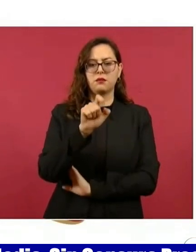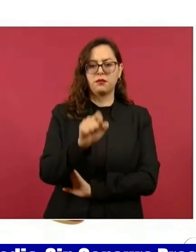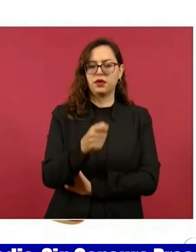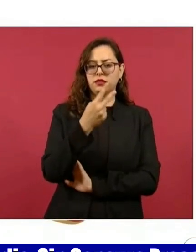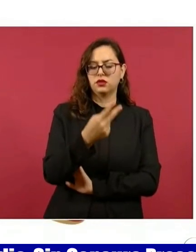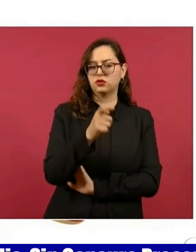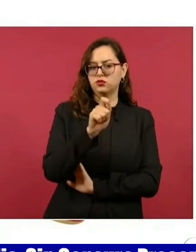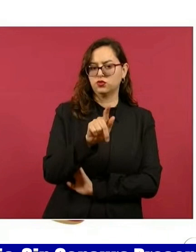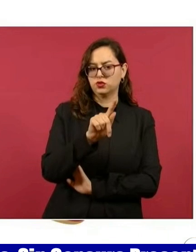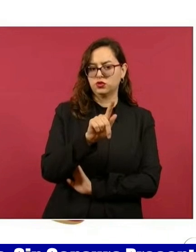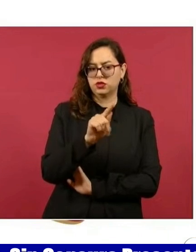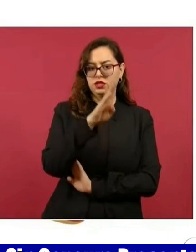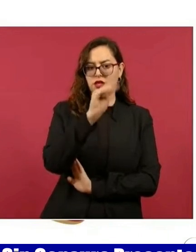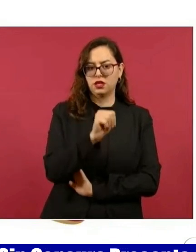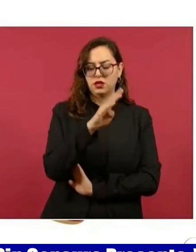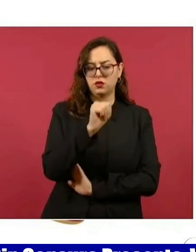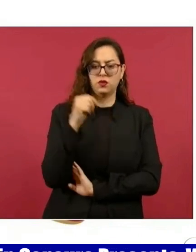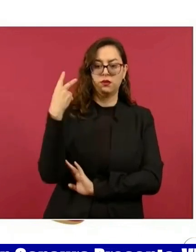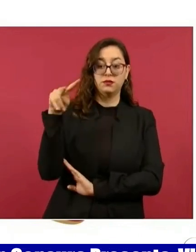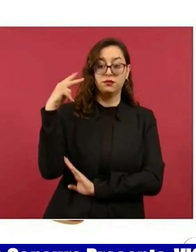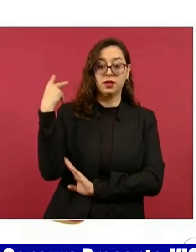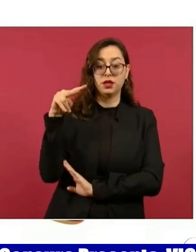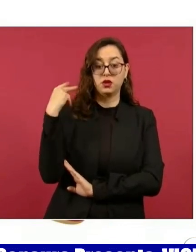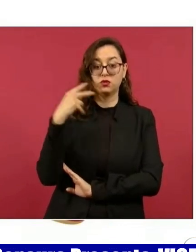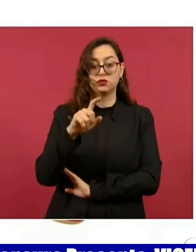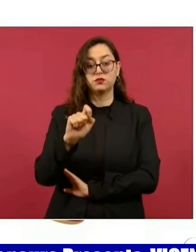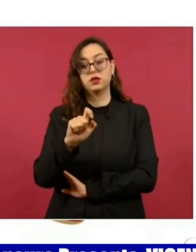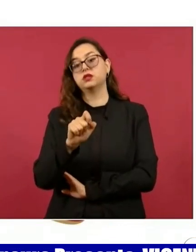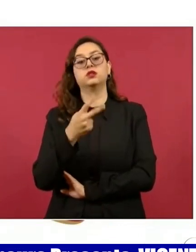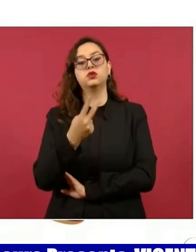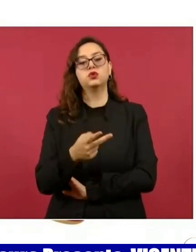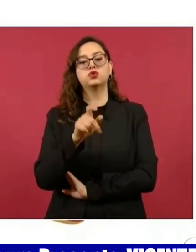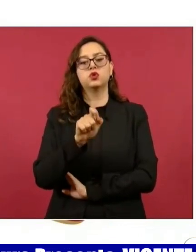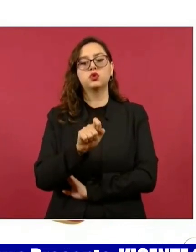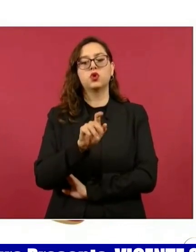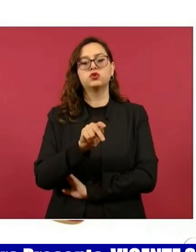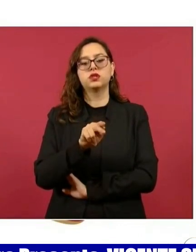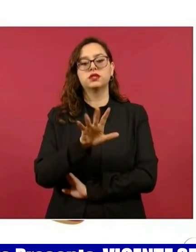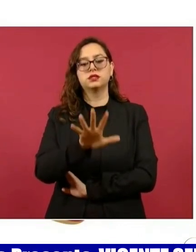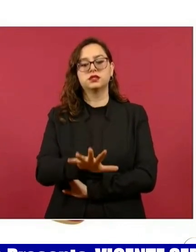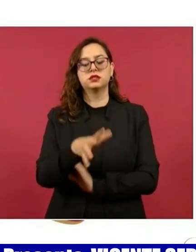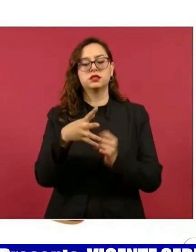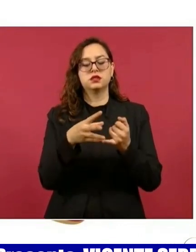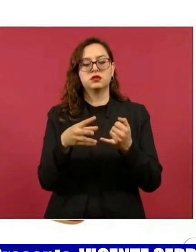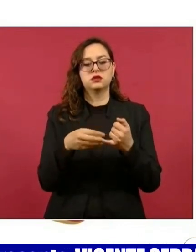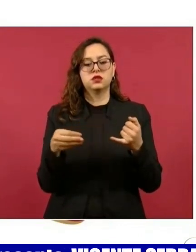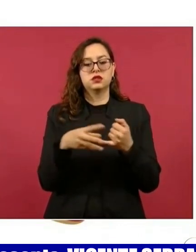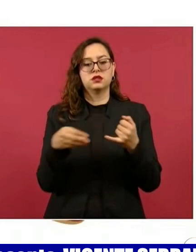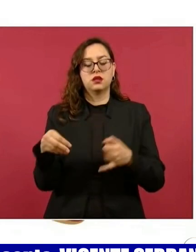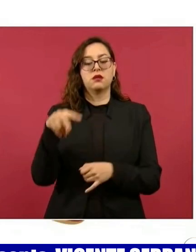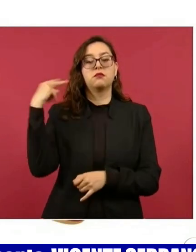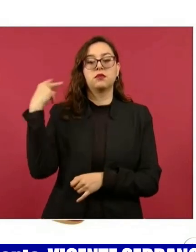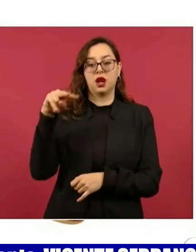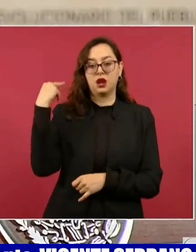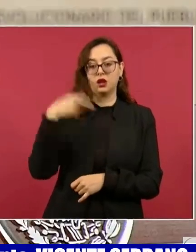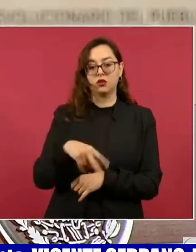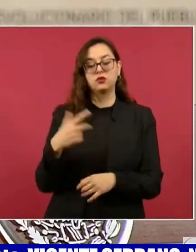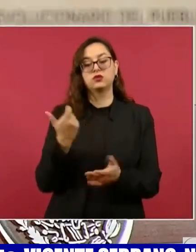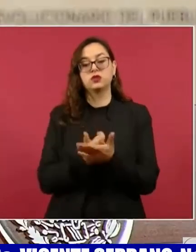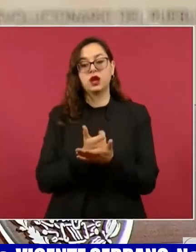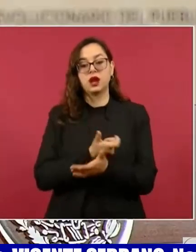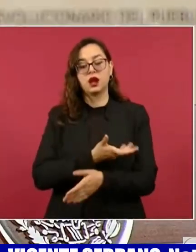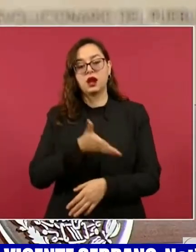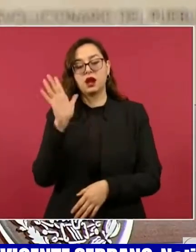79 centavos de BP en Coatzacoalcos, Veracruz. Y 22 pesos con 85 centavos de franquicia Pemex en Alvarado, Veracruz. Las más